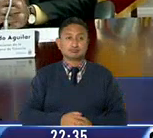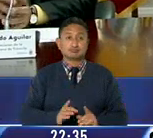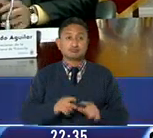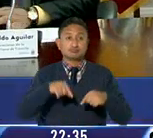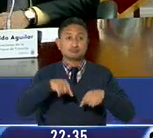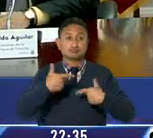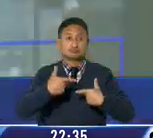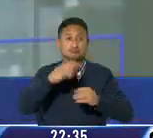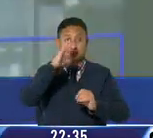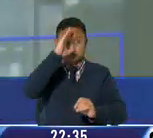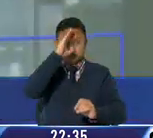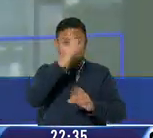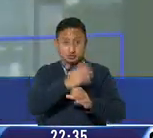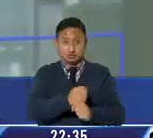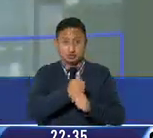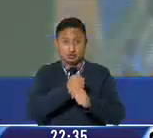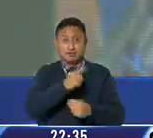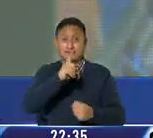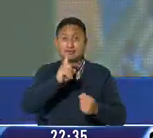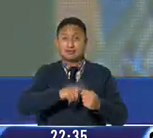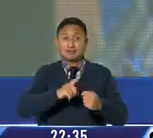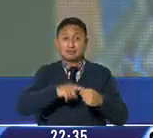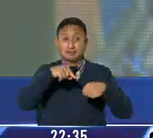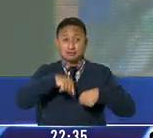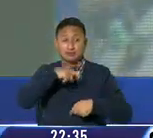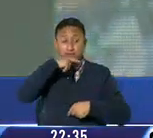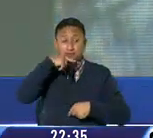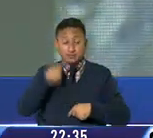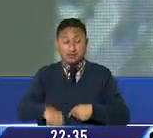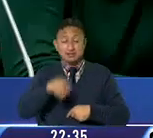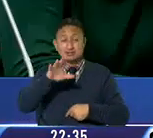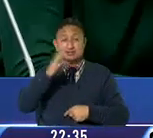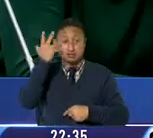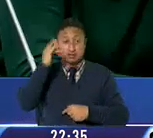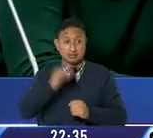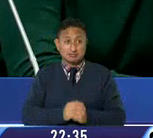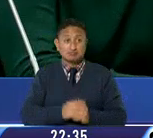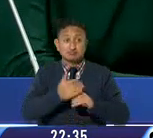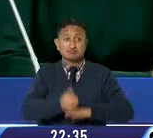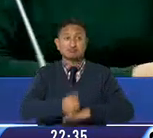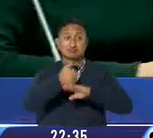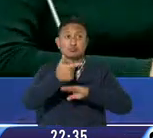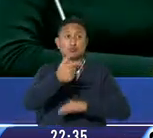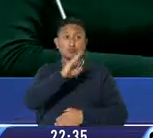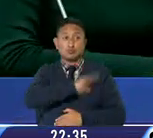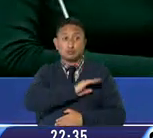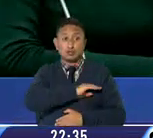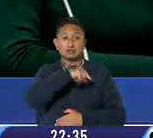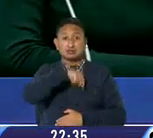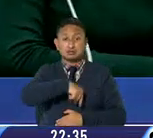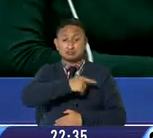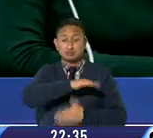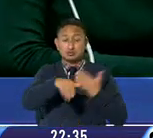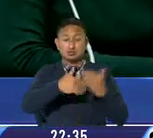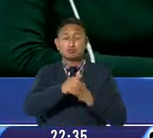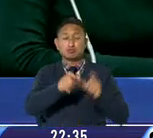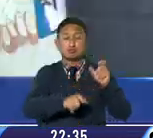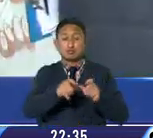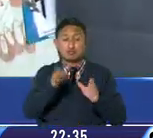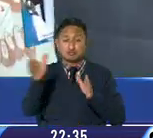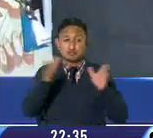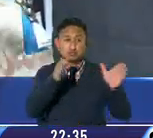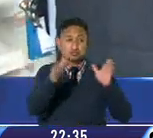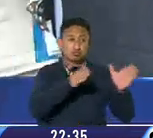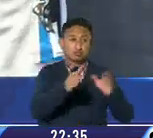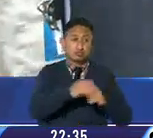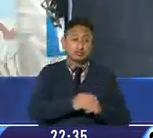la seguridad en la urbe capitalina durante este feriado de 5 días, las autoridades municipales desplegarán a todo su personal operativo a lo largo